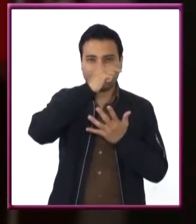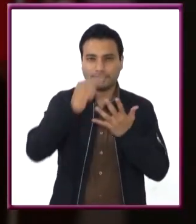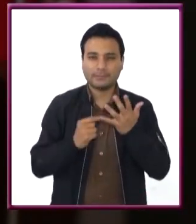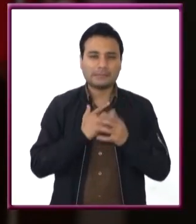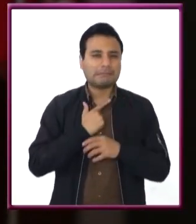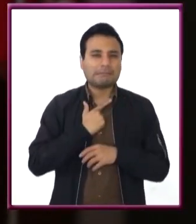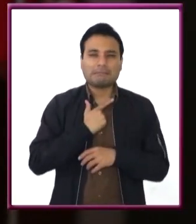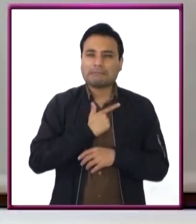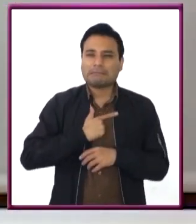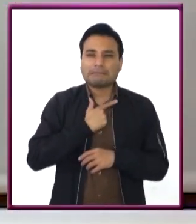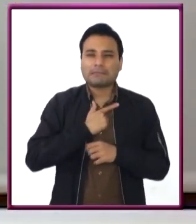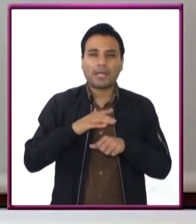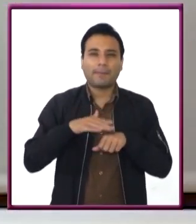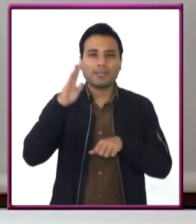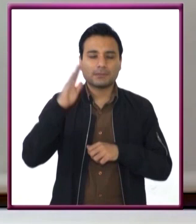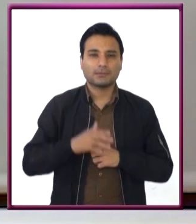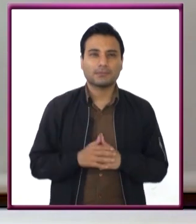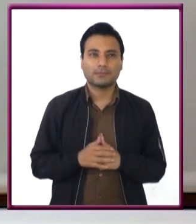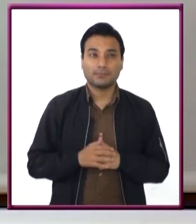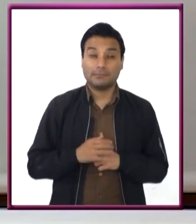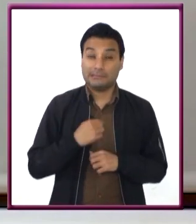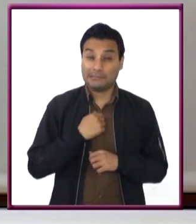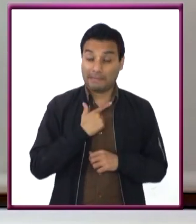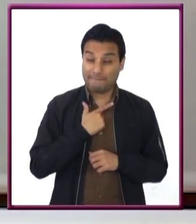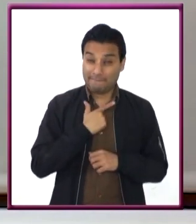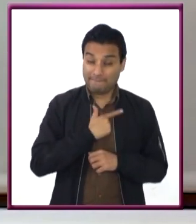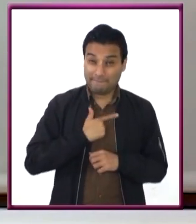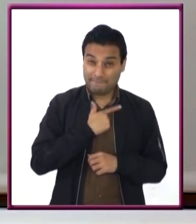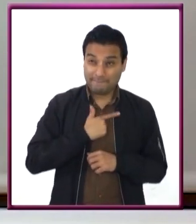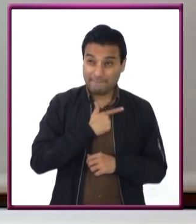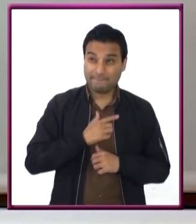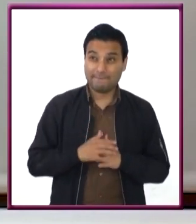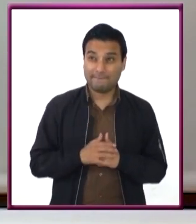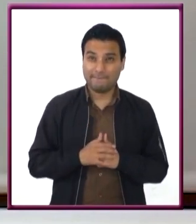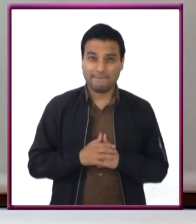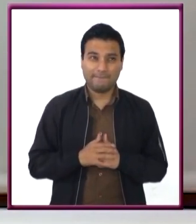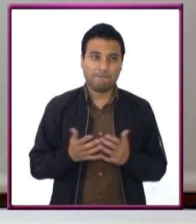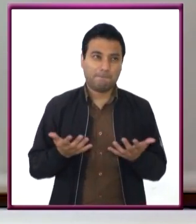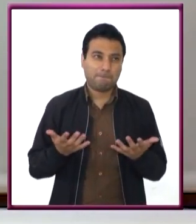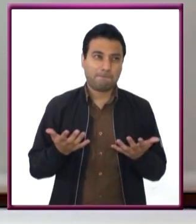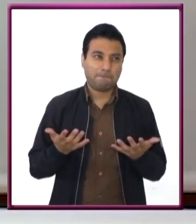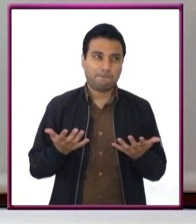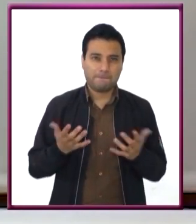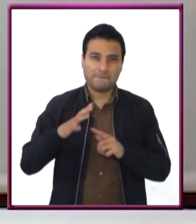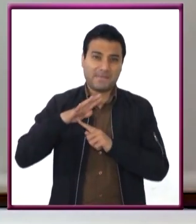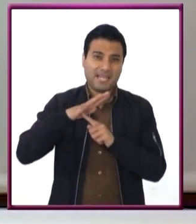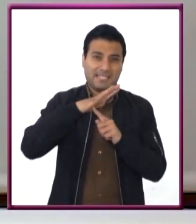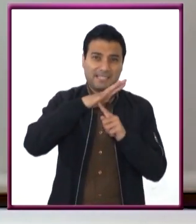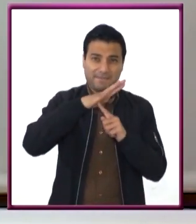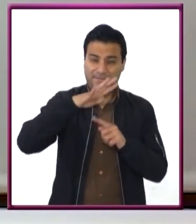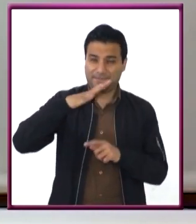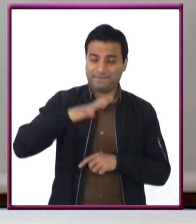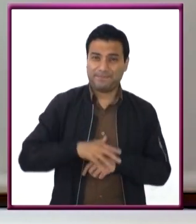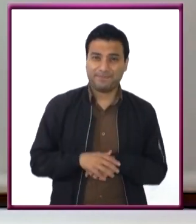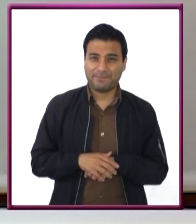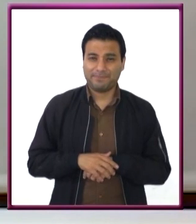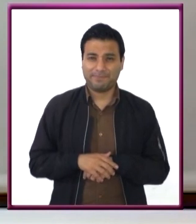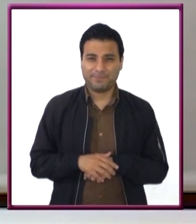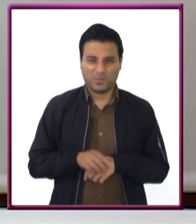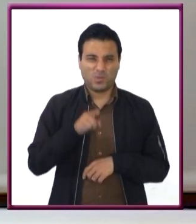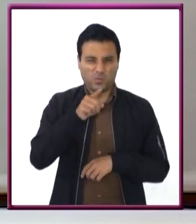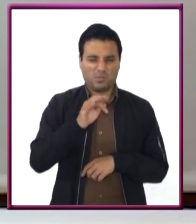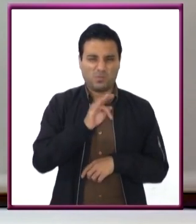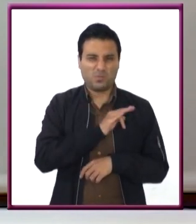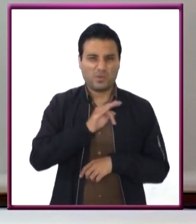más te ha sorprendido? Bueno, realmente el que más me ha sorprendido es la hélice, ¿no? De hecho ya hicieron lo